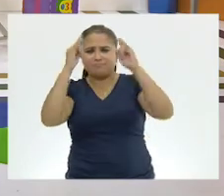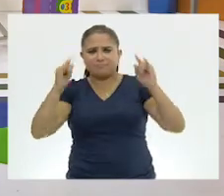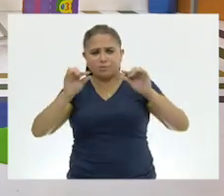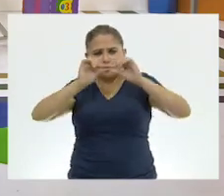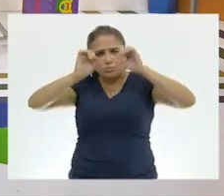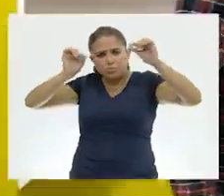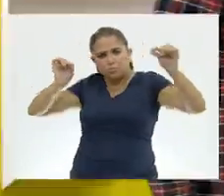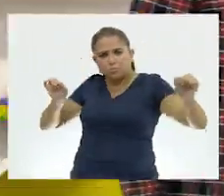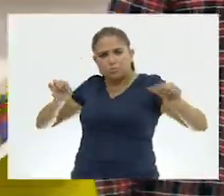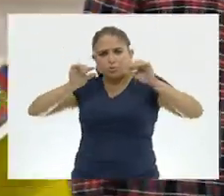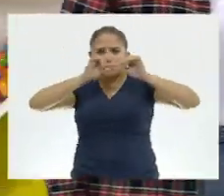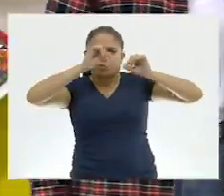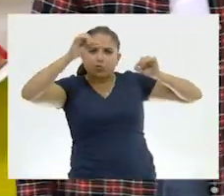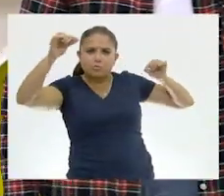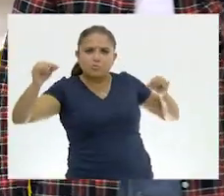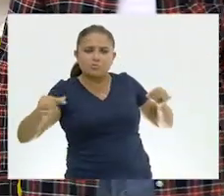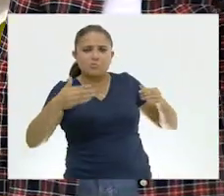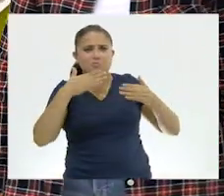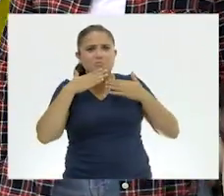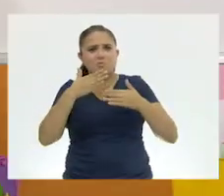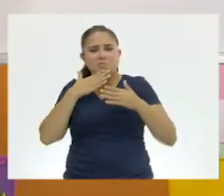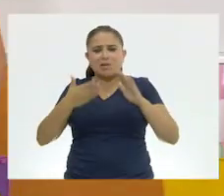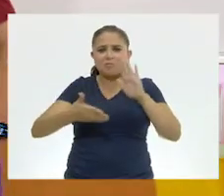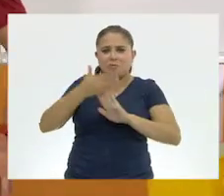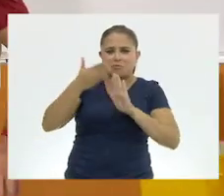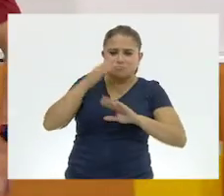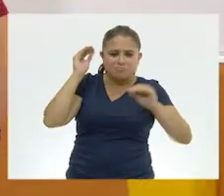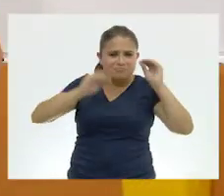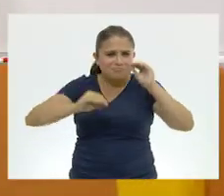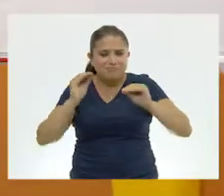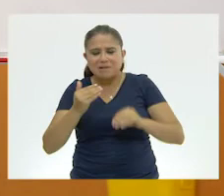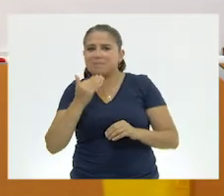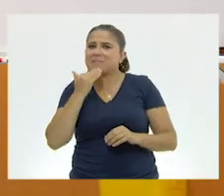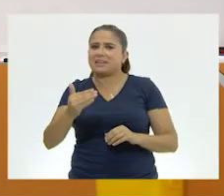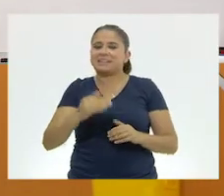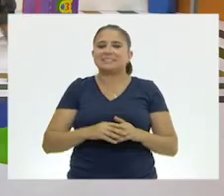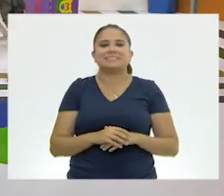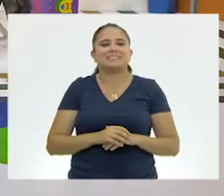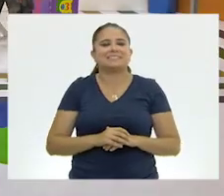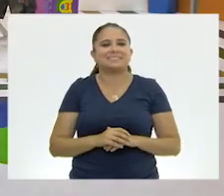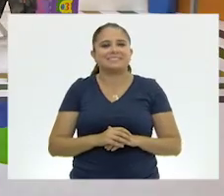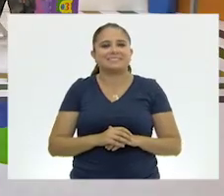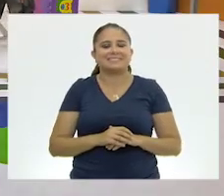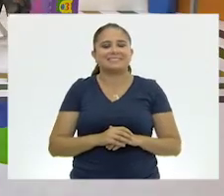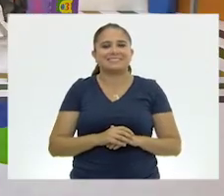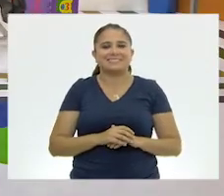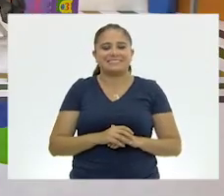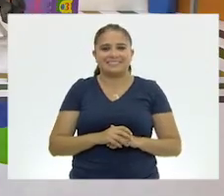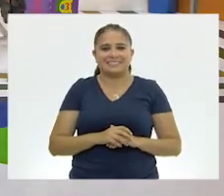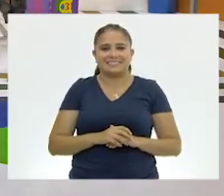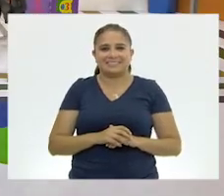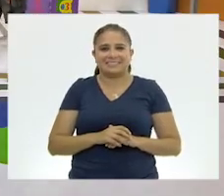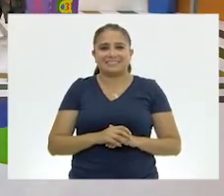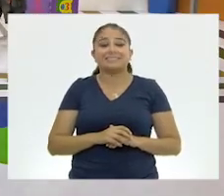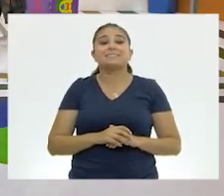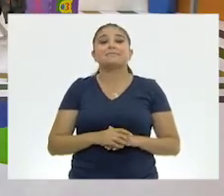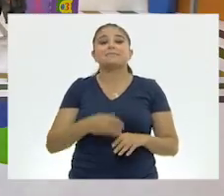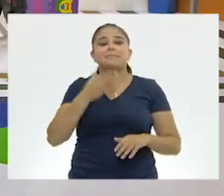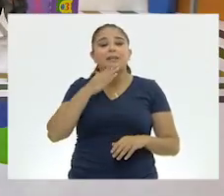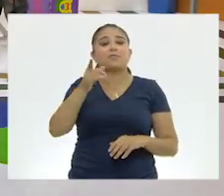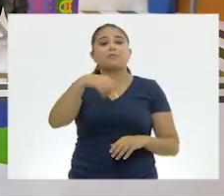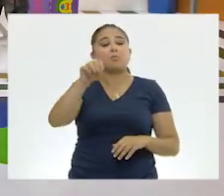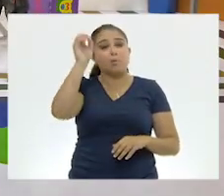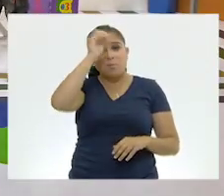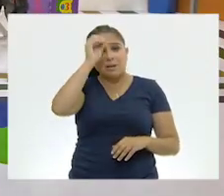varillas, todo. Luego vamos a hacer una práctica de construcción de tienda de campaña, ¿eh? ¡Claro que sí! Y bien, ¿qué